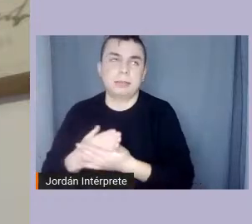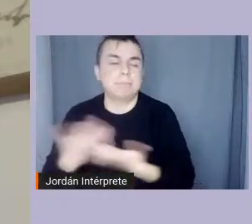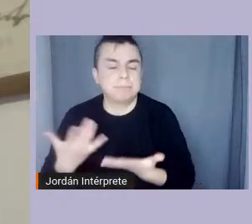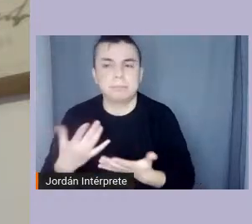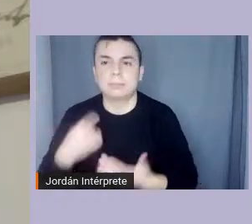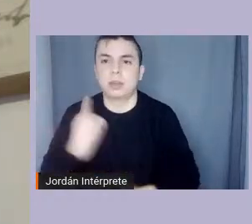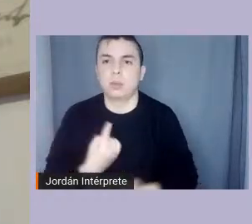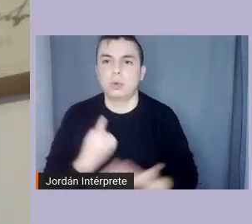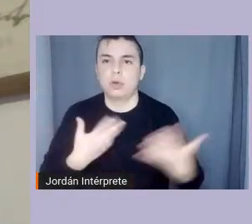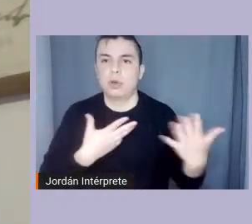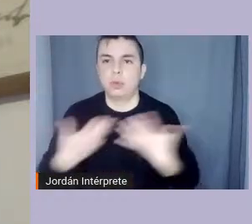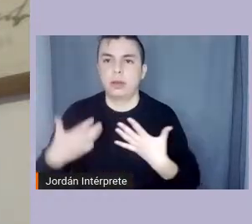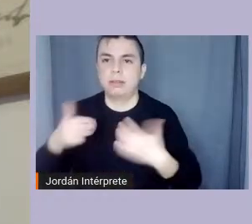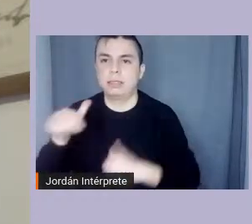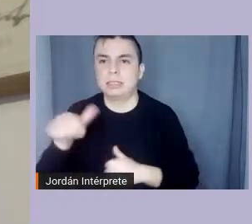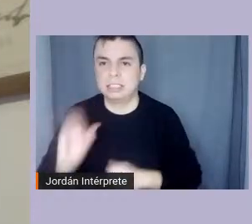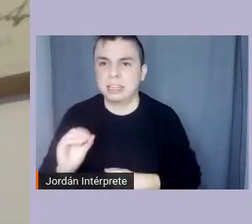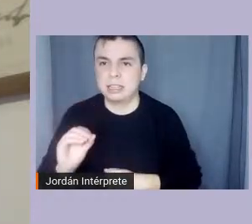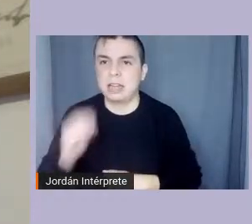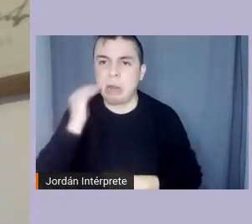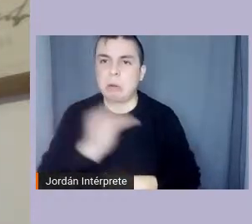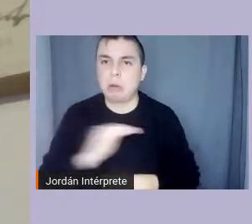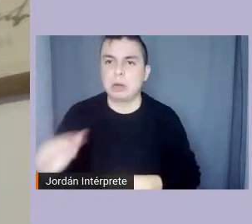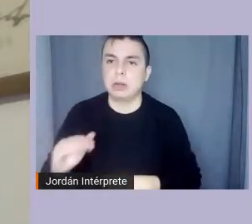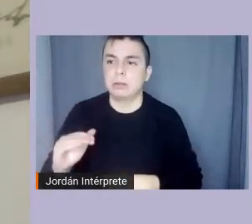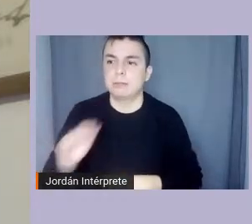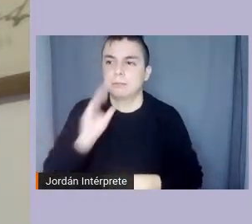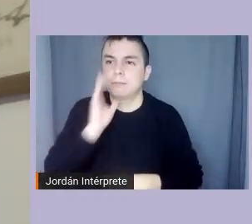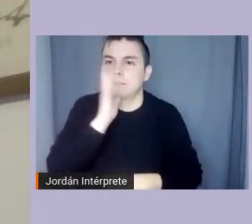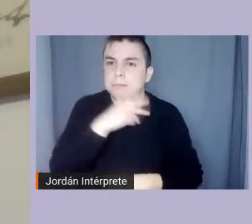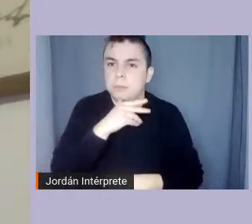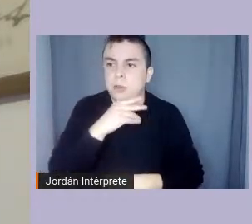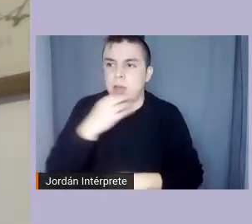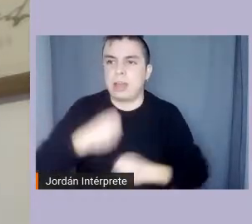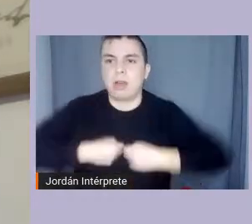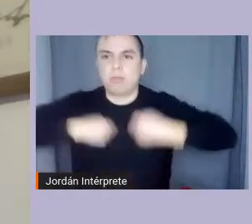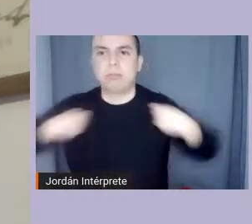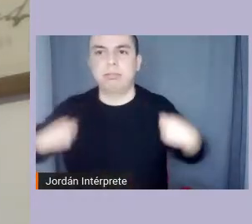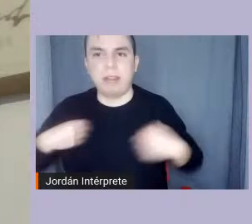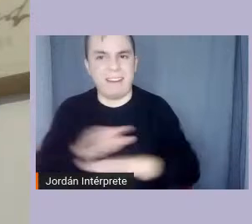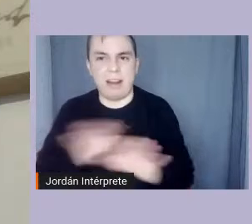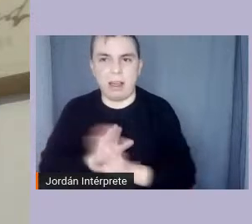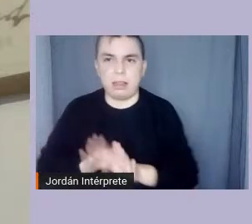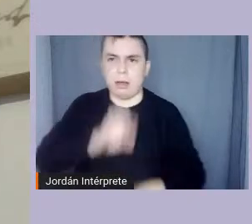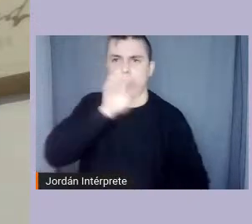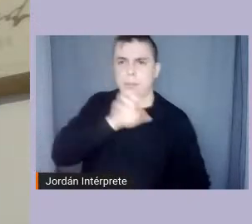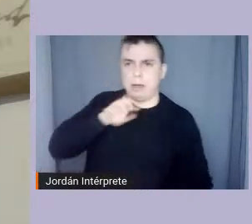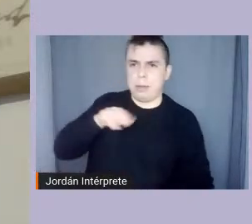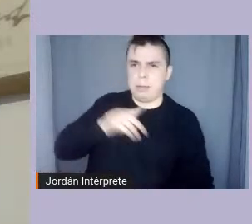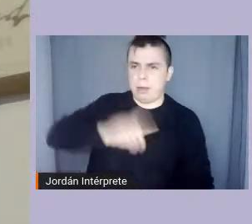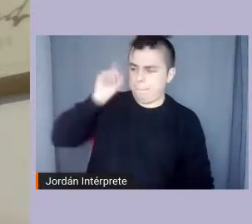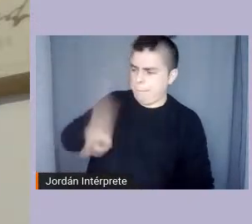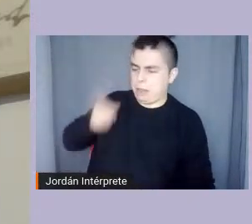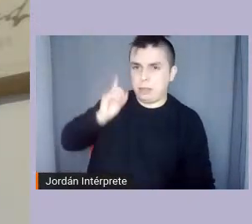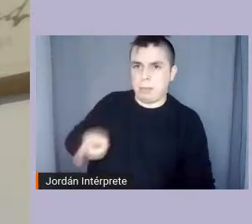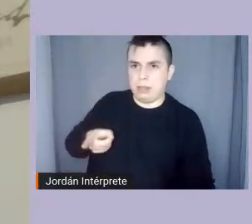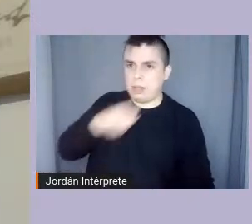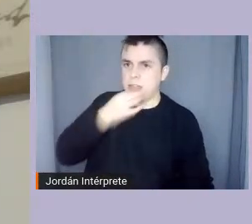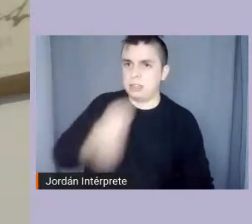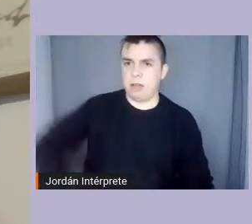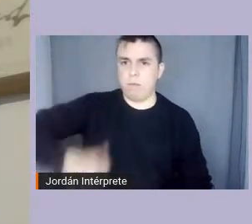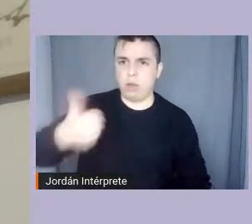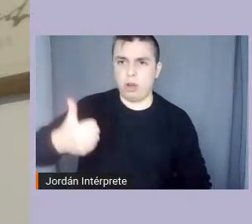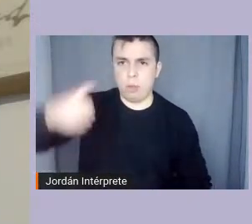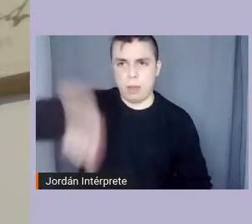ninguna voz dentro de la sociedad. Los padres y adultos decidían lo que debía ser bueno o malo.